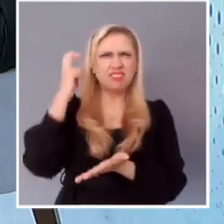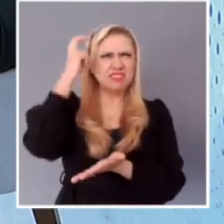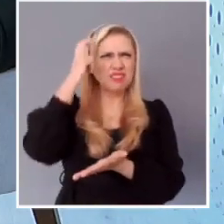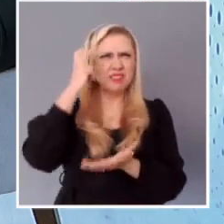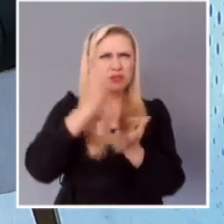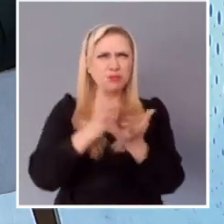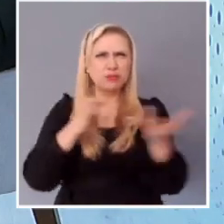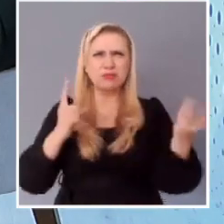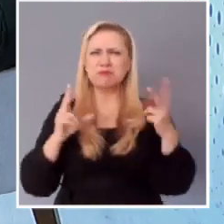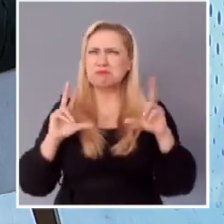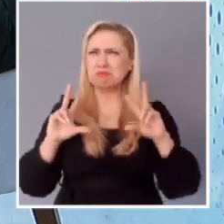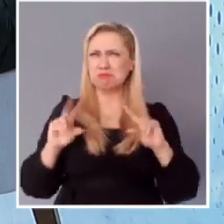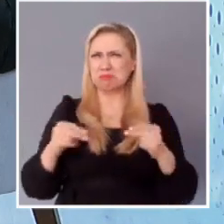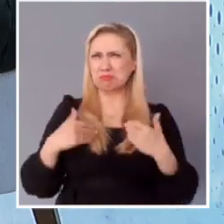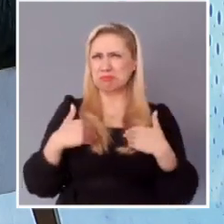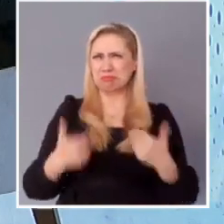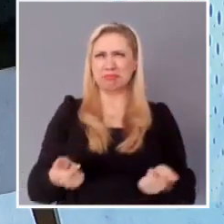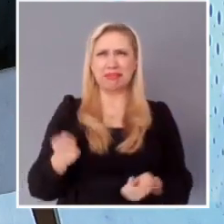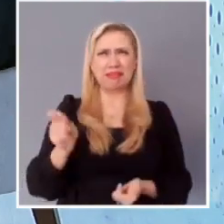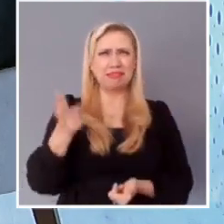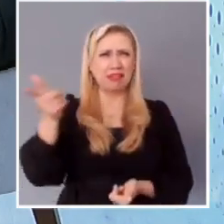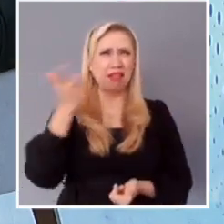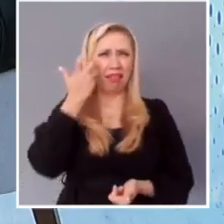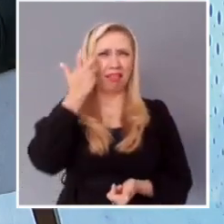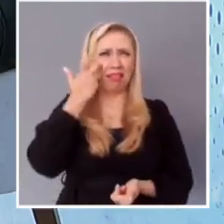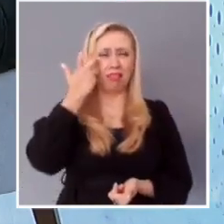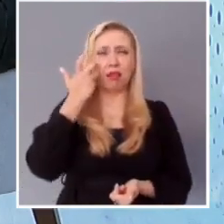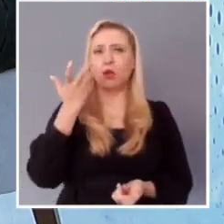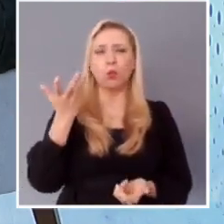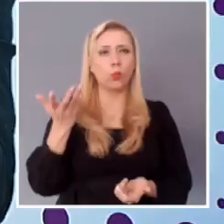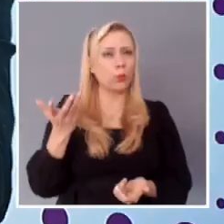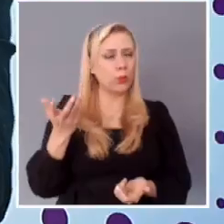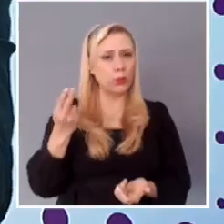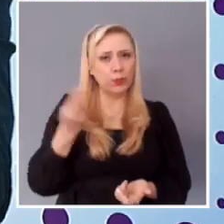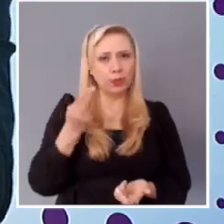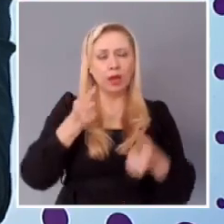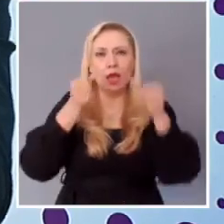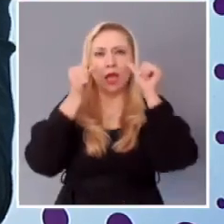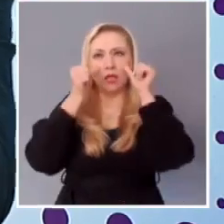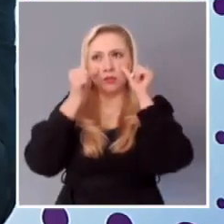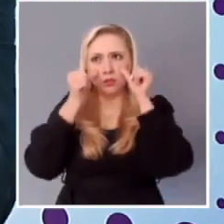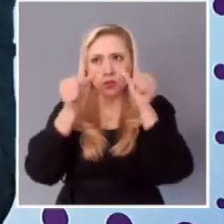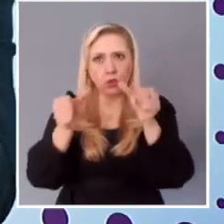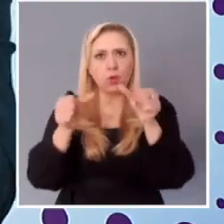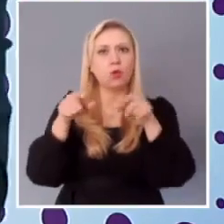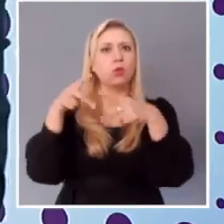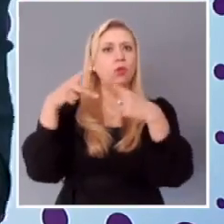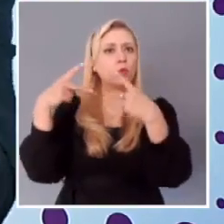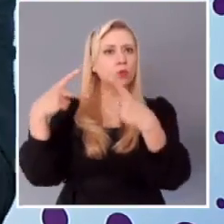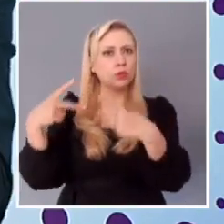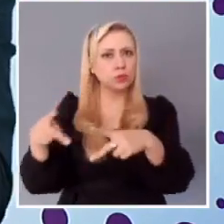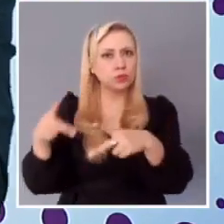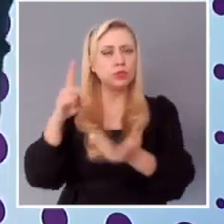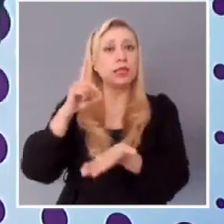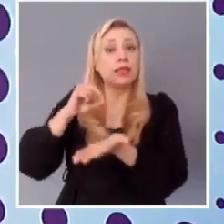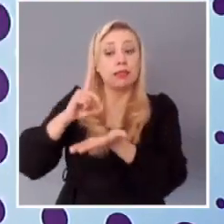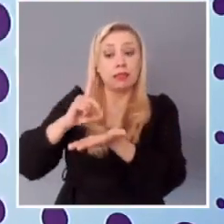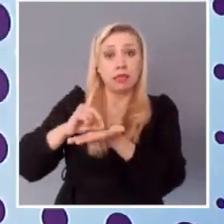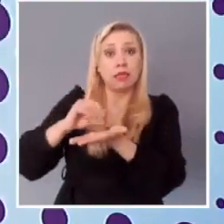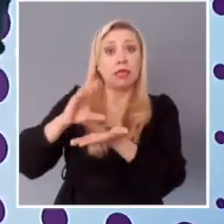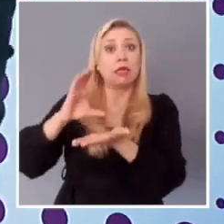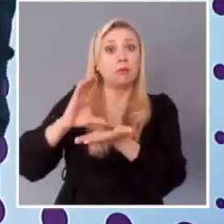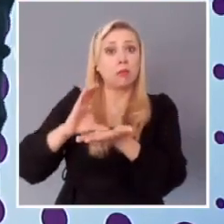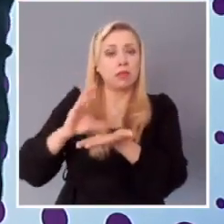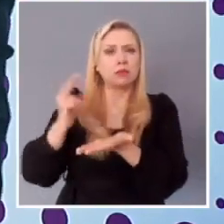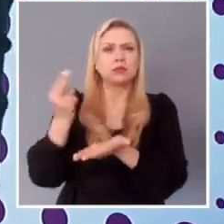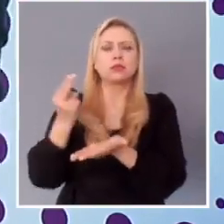razonables, ajustes de procedimiento, justo por la enorme medicalización que hay sobre este colectivo. Que creo que también tenemos que apoyar mucho